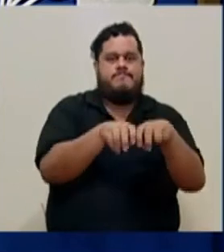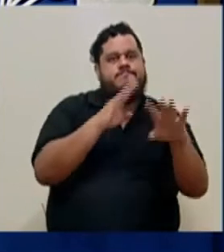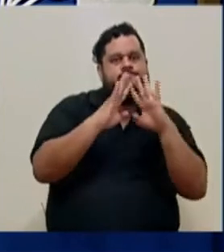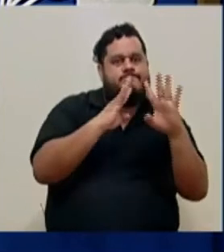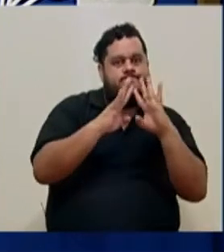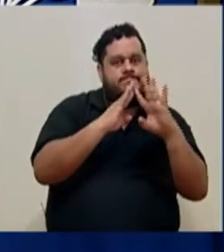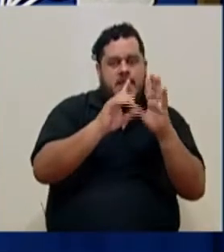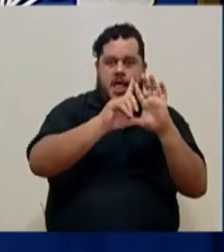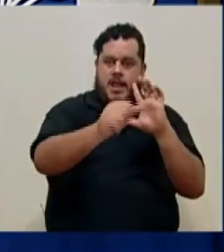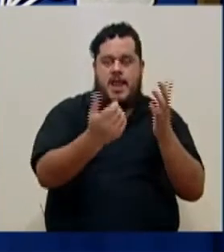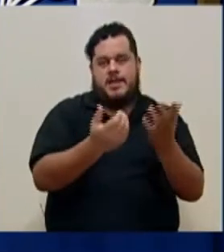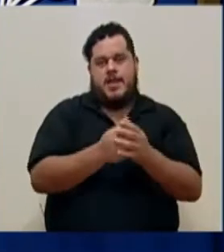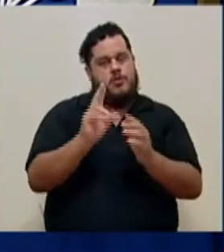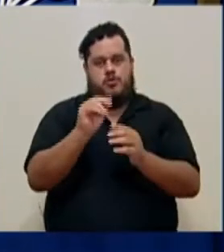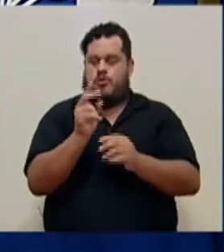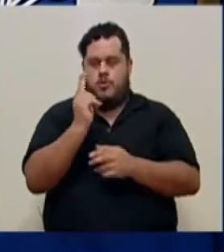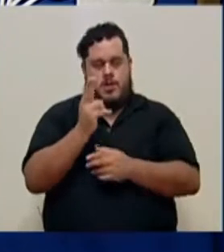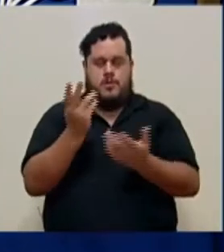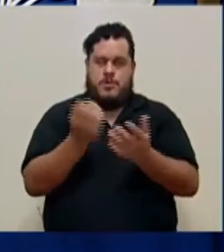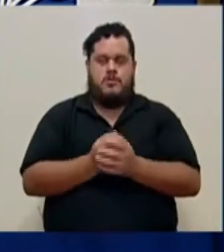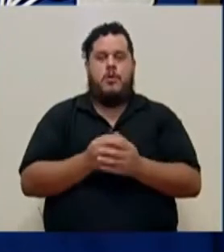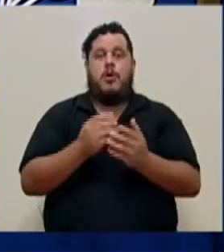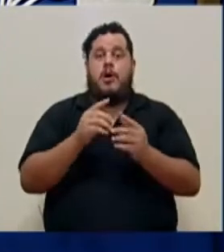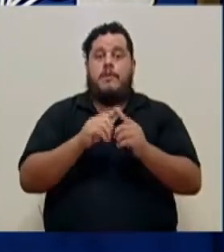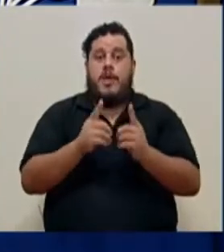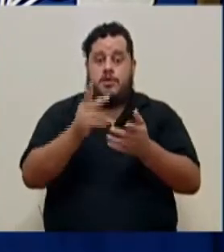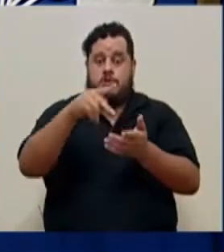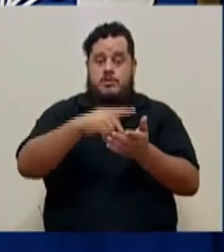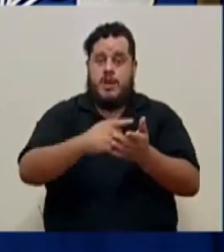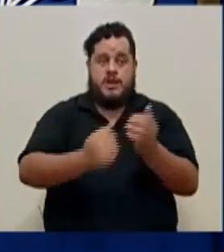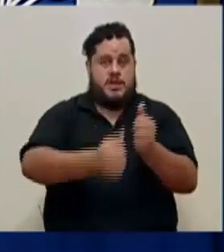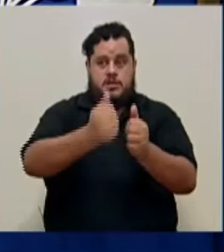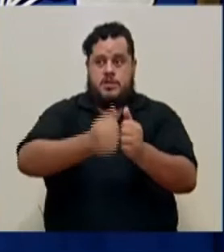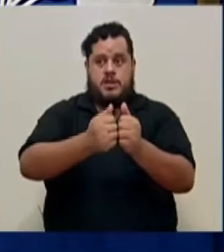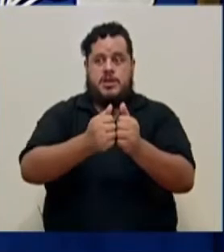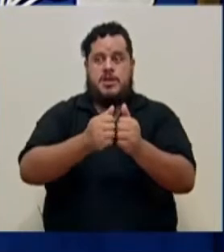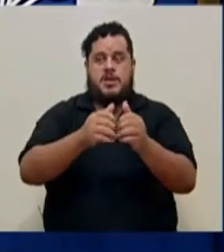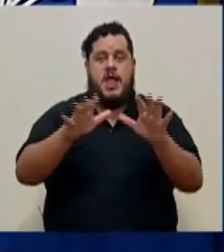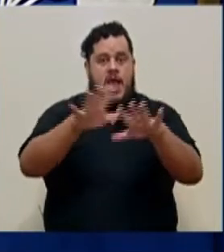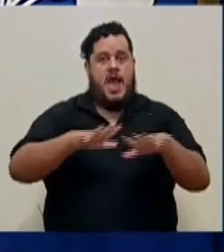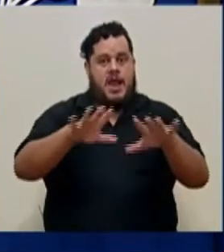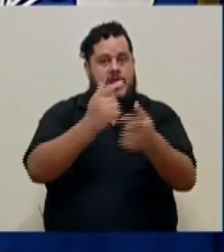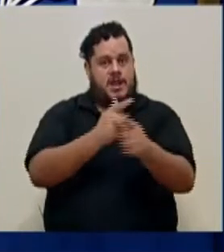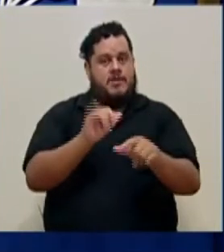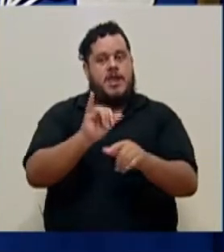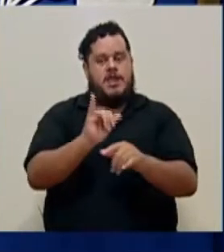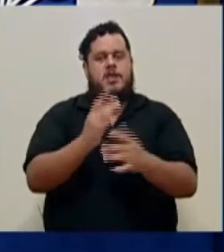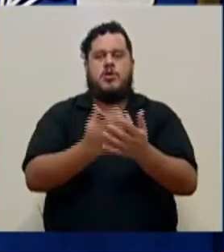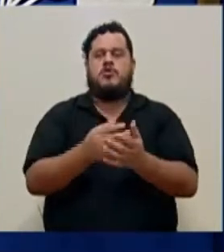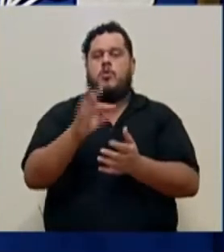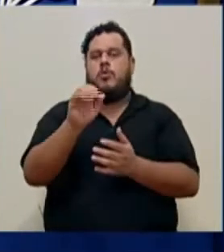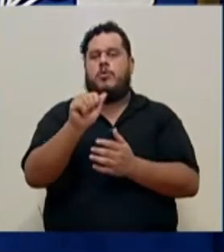conversación, ¿verdad?, larga y prolongada, que a pesar de que está los parques en su gran mayoría al aire libre, y eso es un factor mitigante, un